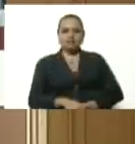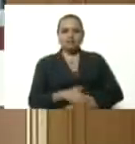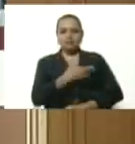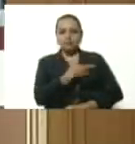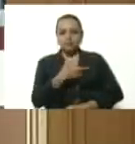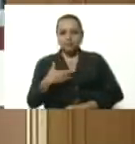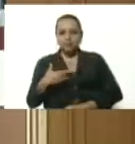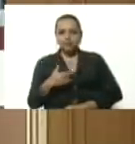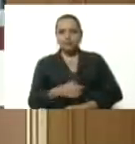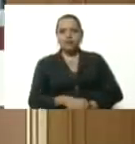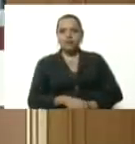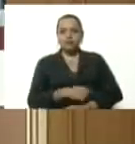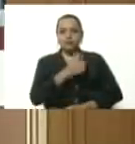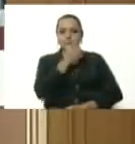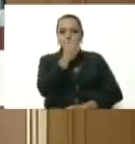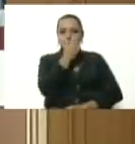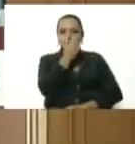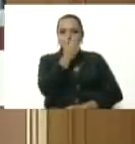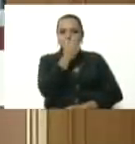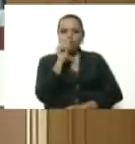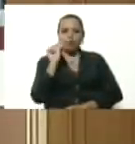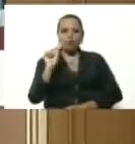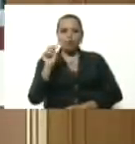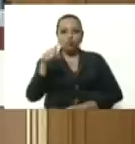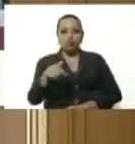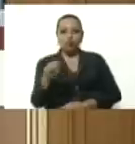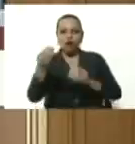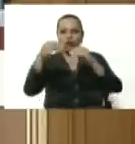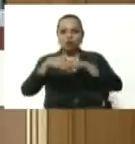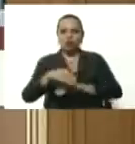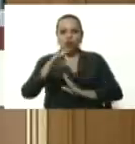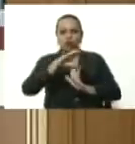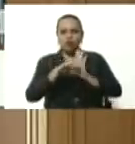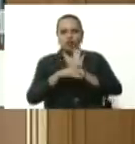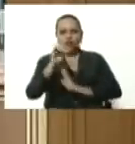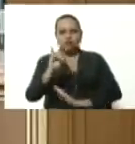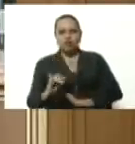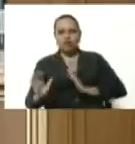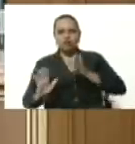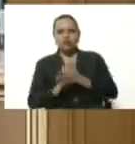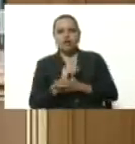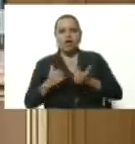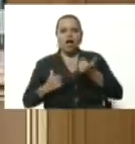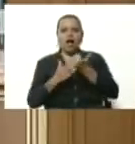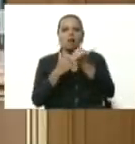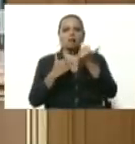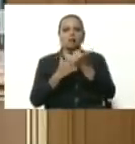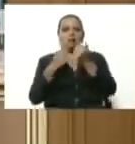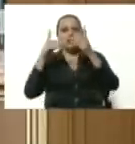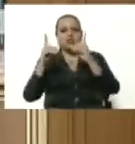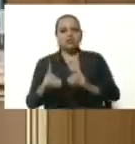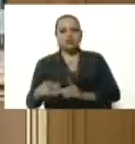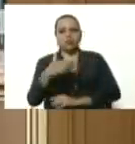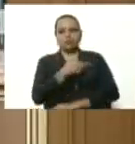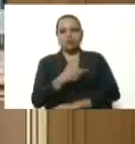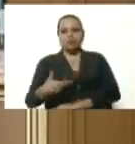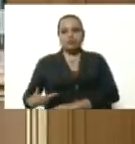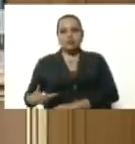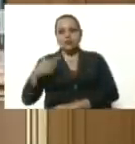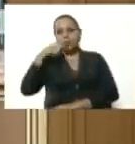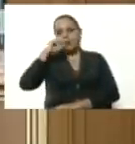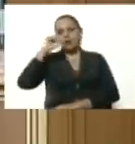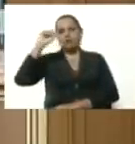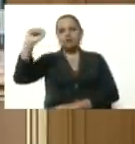Nos han puesto como punto hoy un acuerdo constituyente en respaldo a la soberana decisión del presidente de la